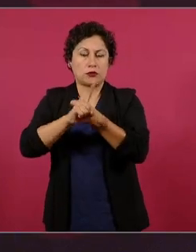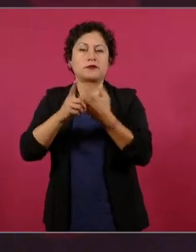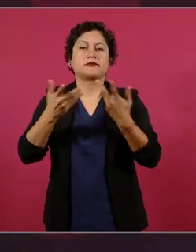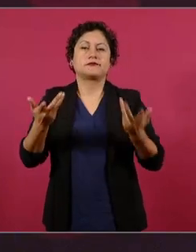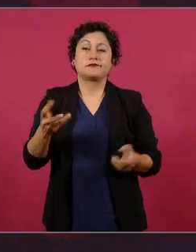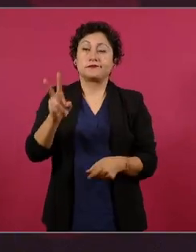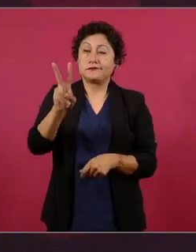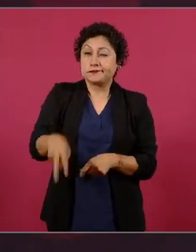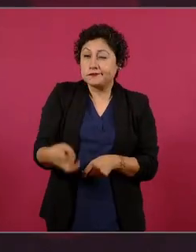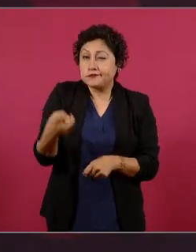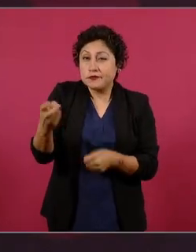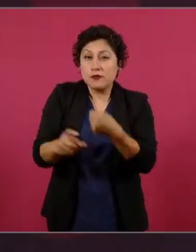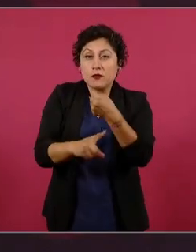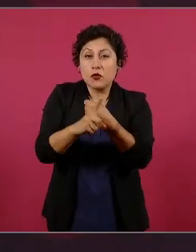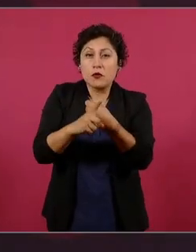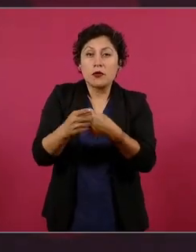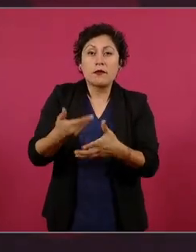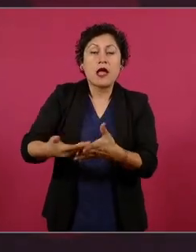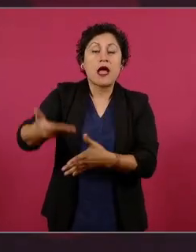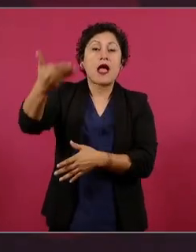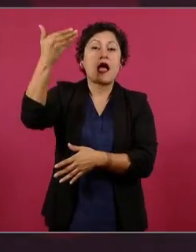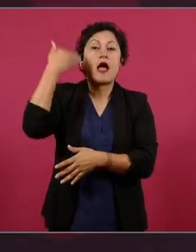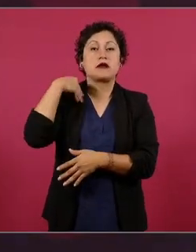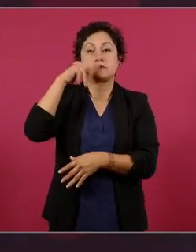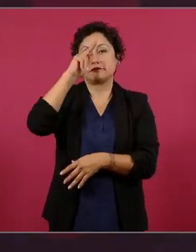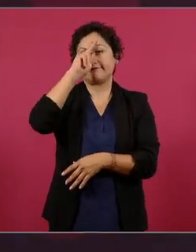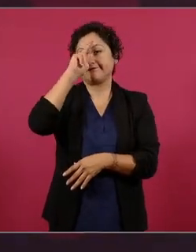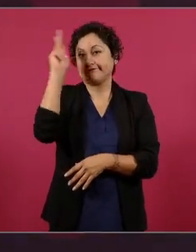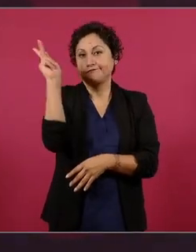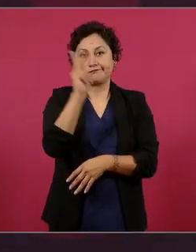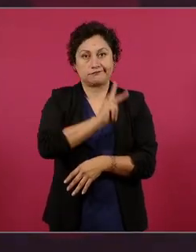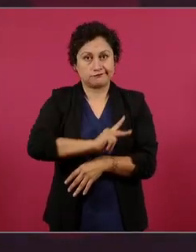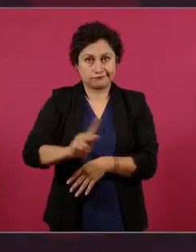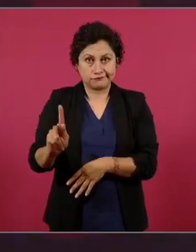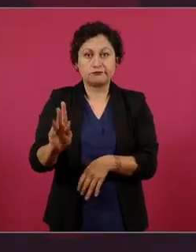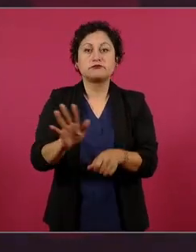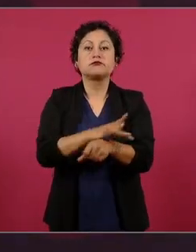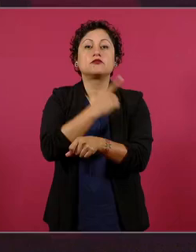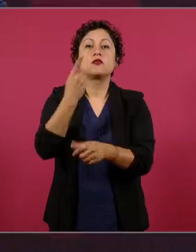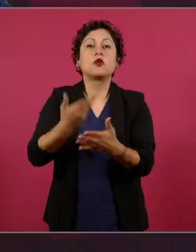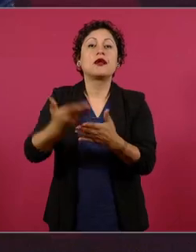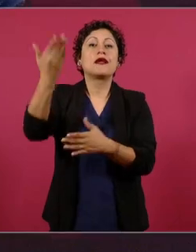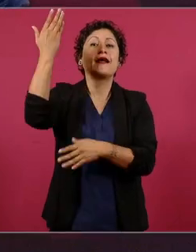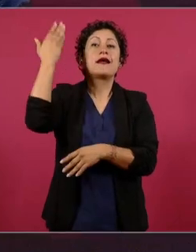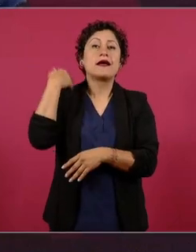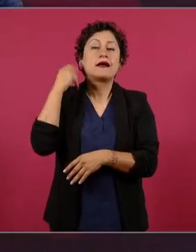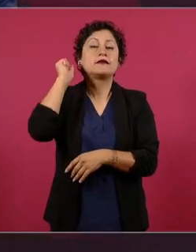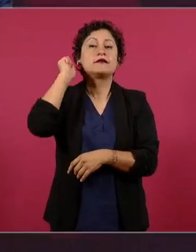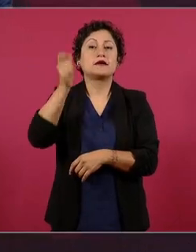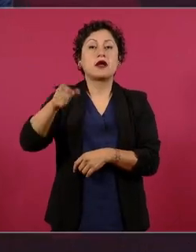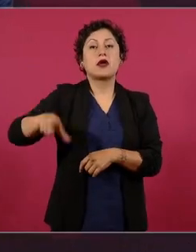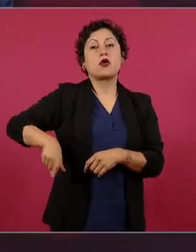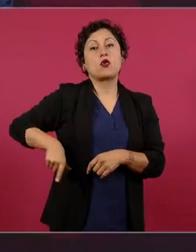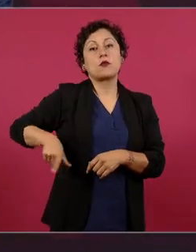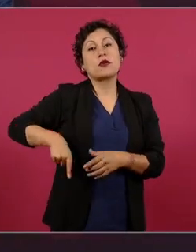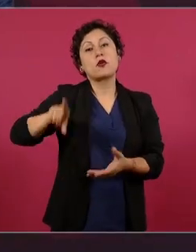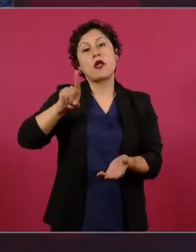tremenda porque el gobierno lo permitía o había corrupción.